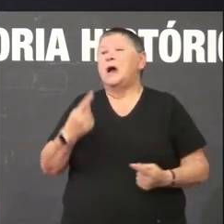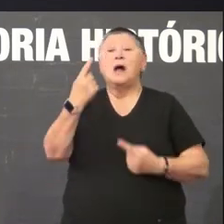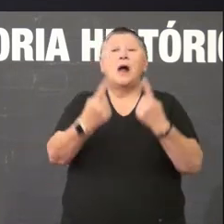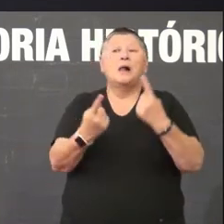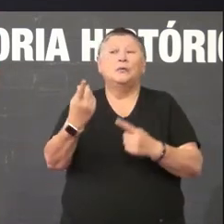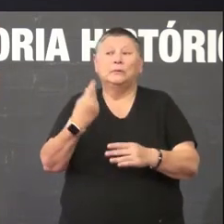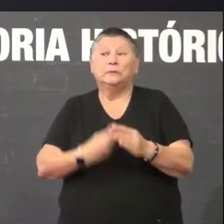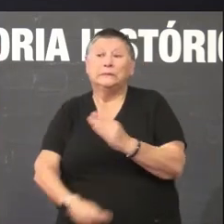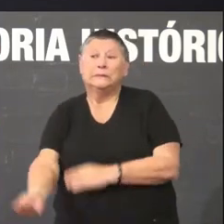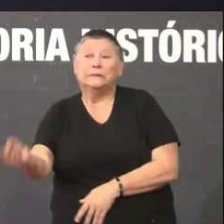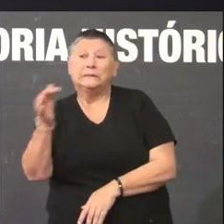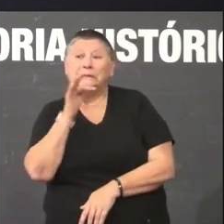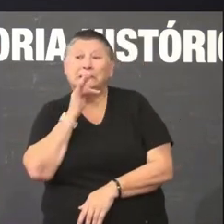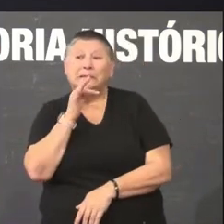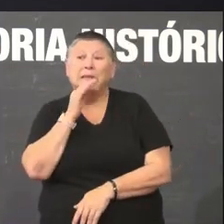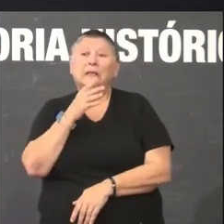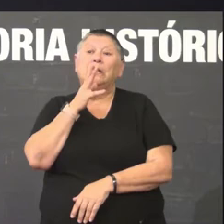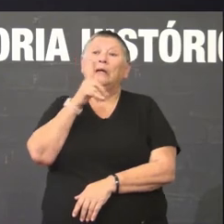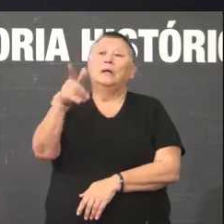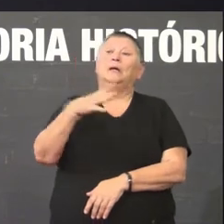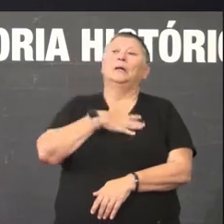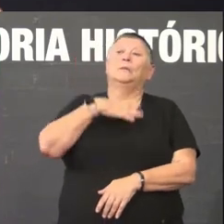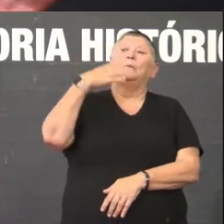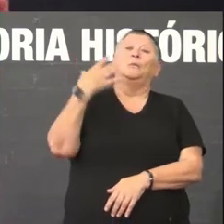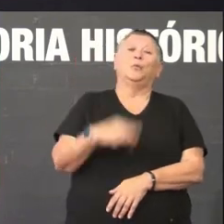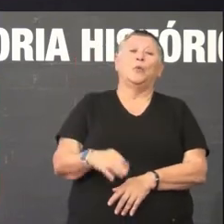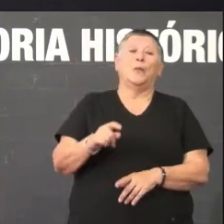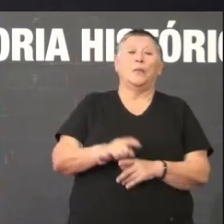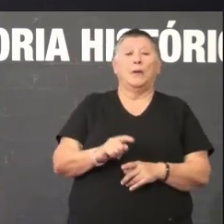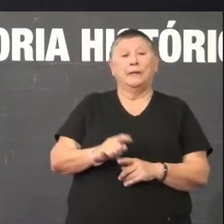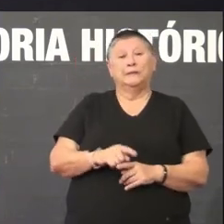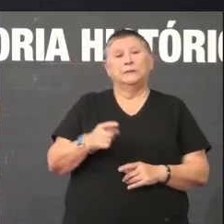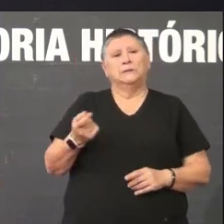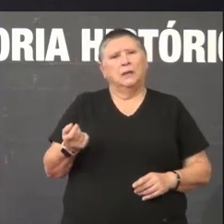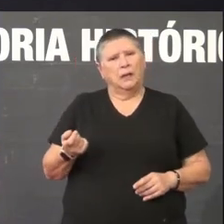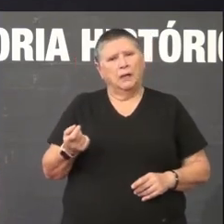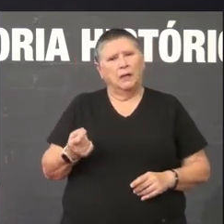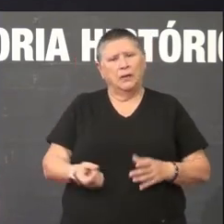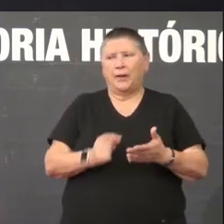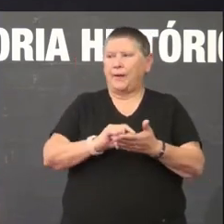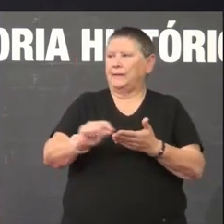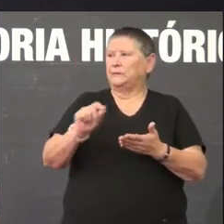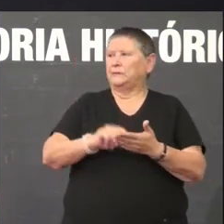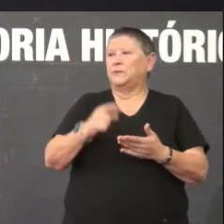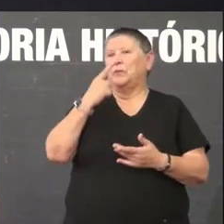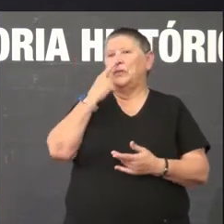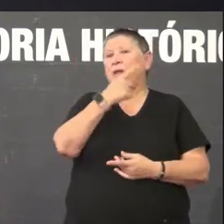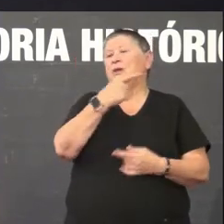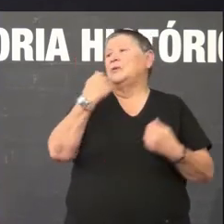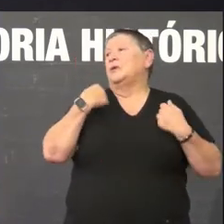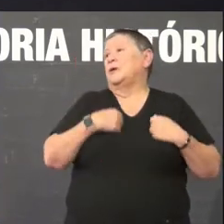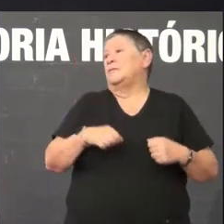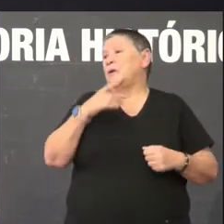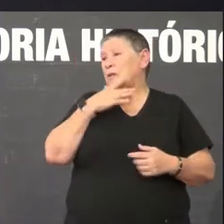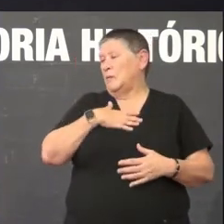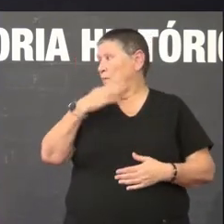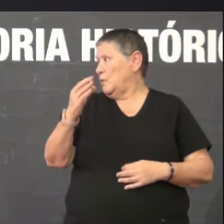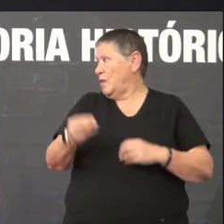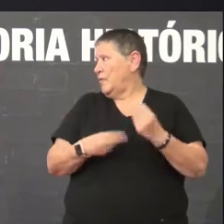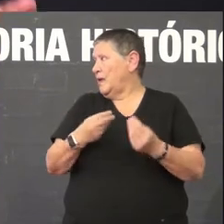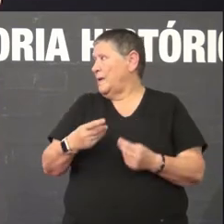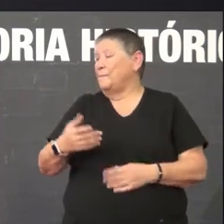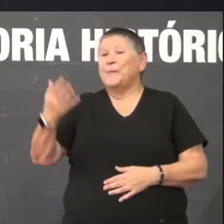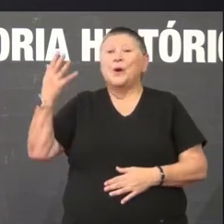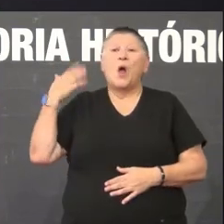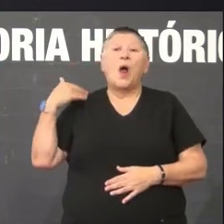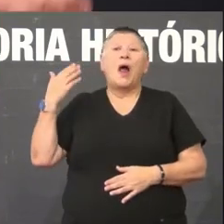nacido pueden permitirse el lujo de extender un velo, una niebla, sobre aquel relato y construir otro relato. Pero entonces